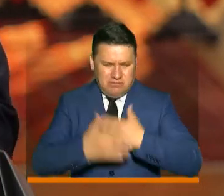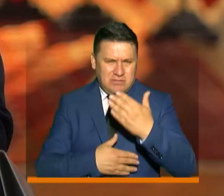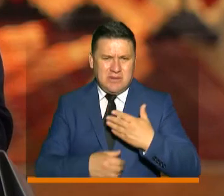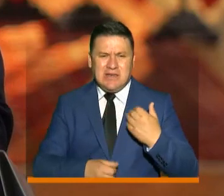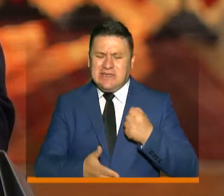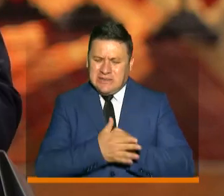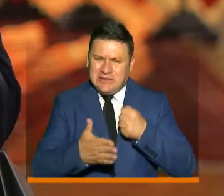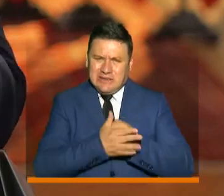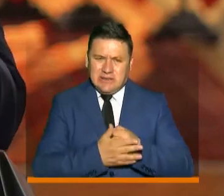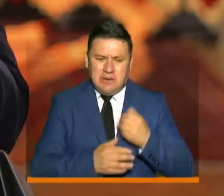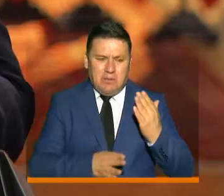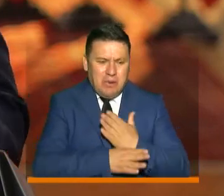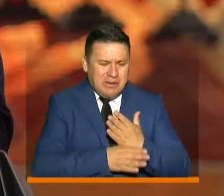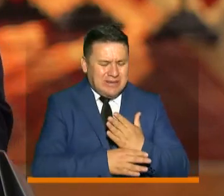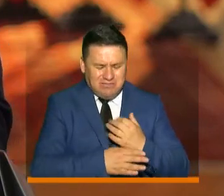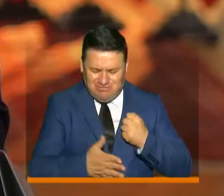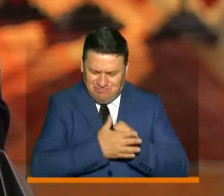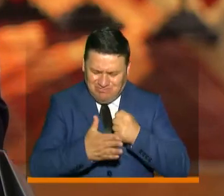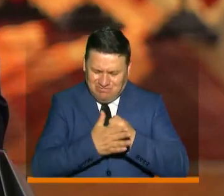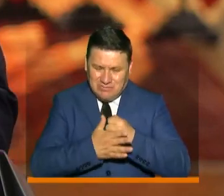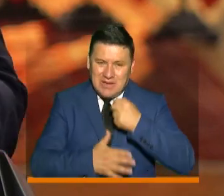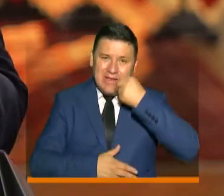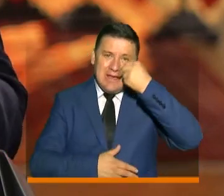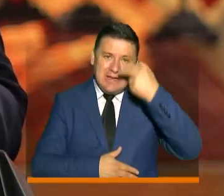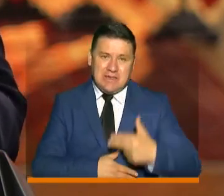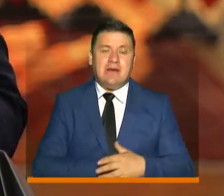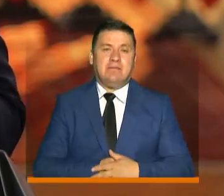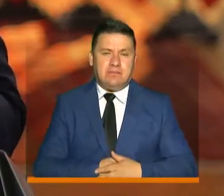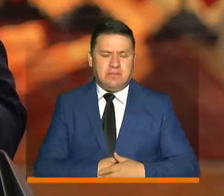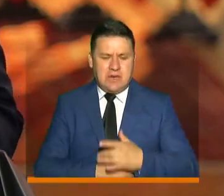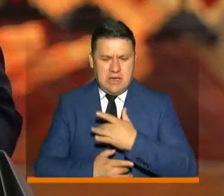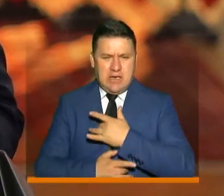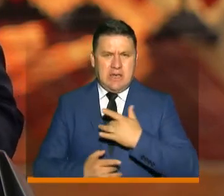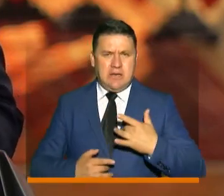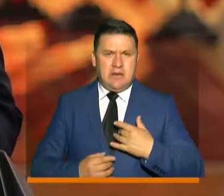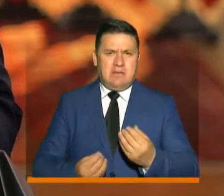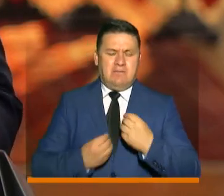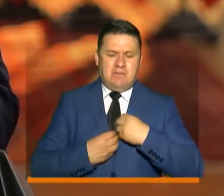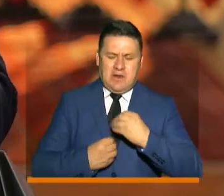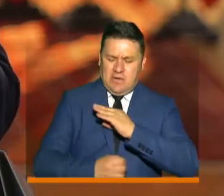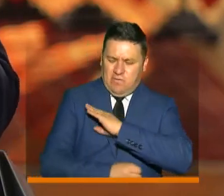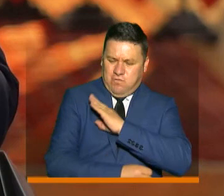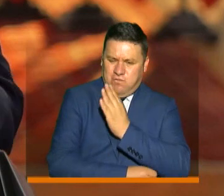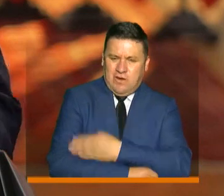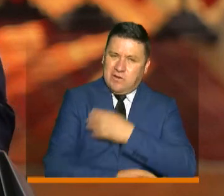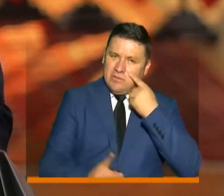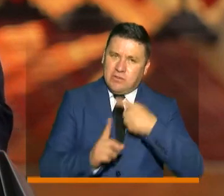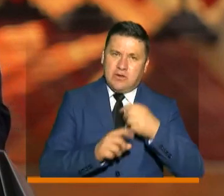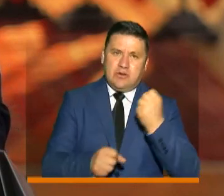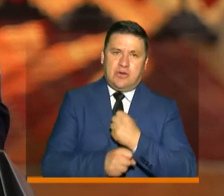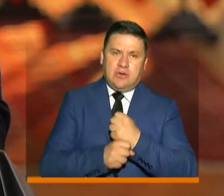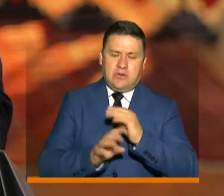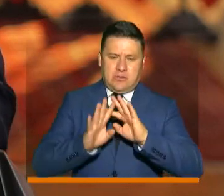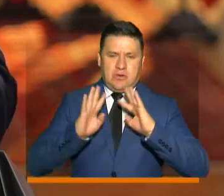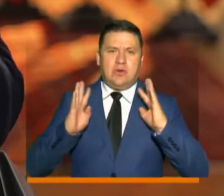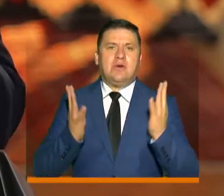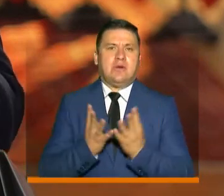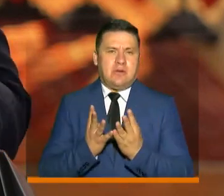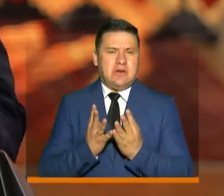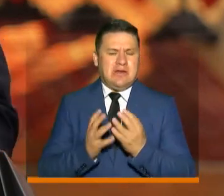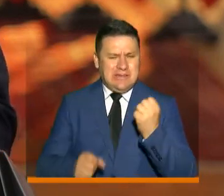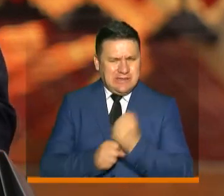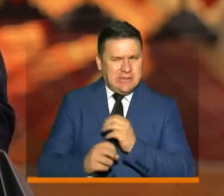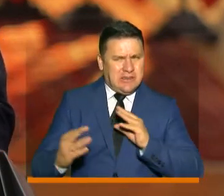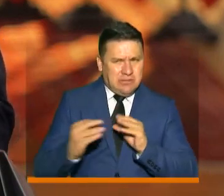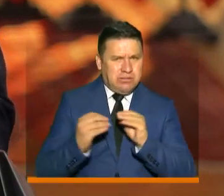este reto de este reto histórico con un sistema de salud más fuerte y trabajaremos con el congreso para que